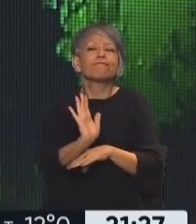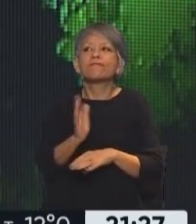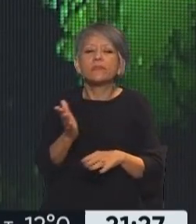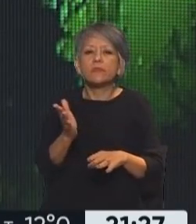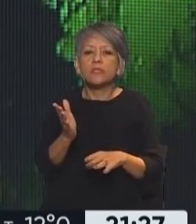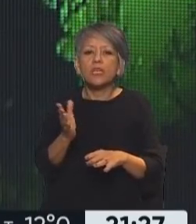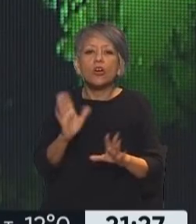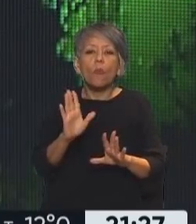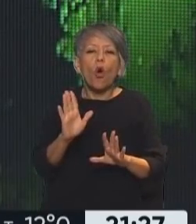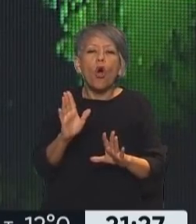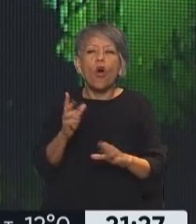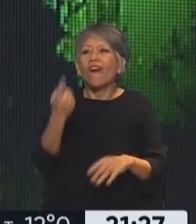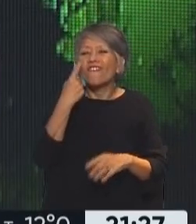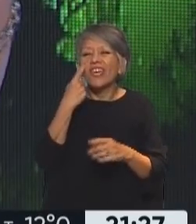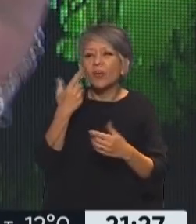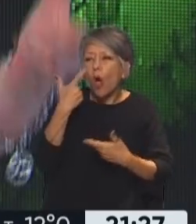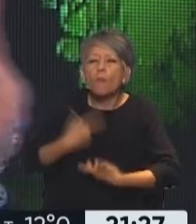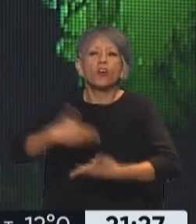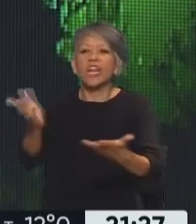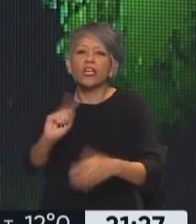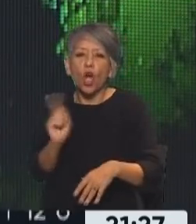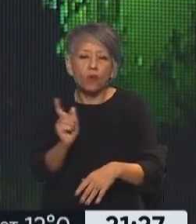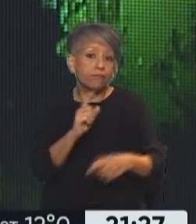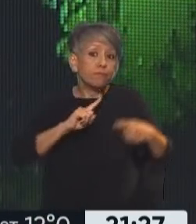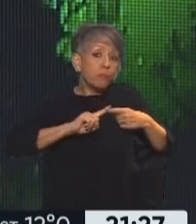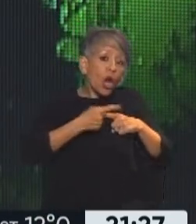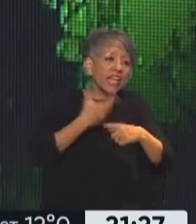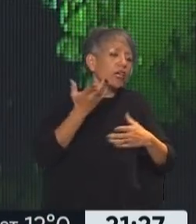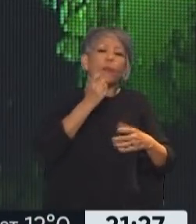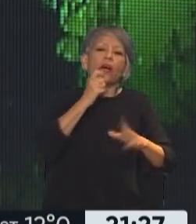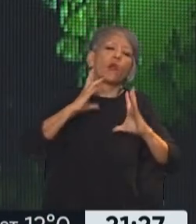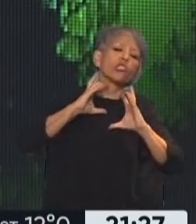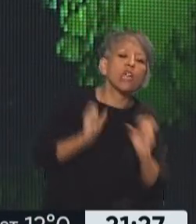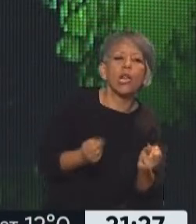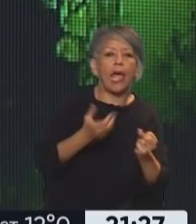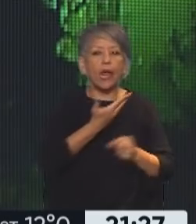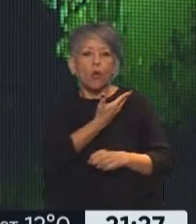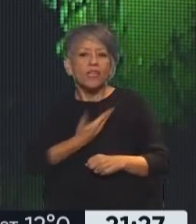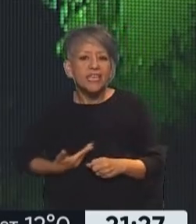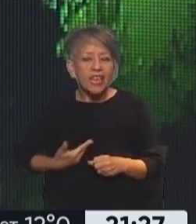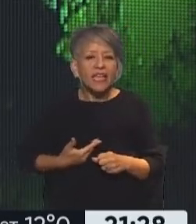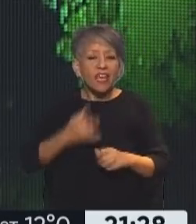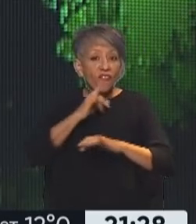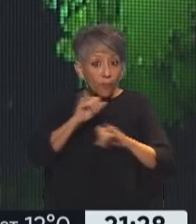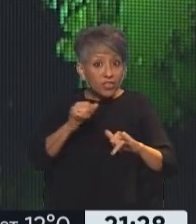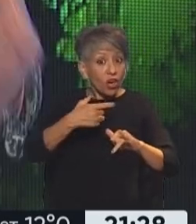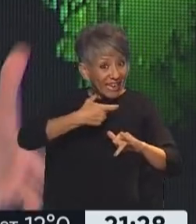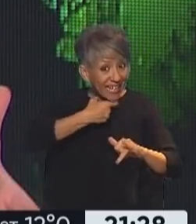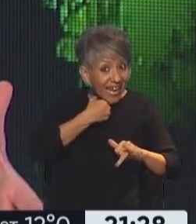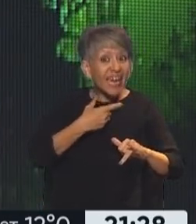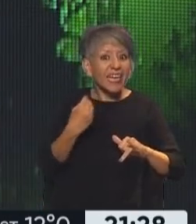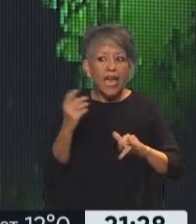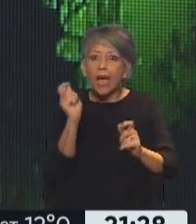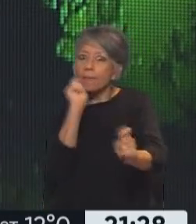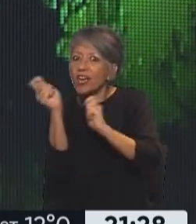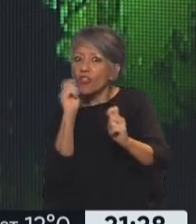detrás del vivo. Sería información que un funcionario, que un secretario, que un presidente quiere transmitir a periodistas para que se